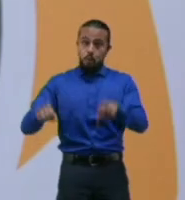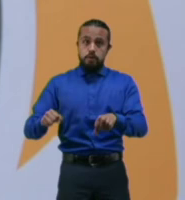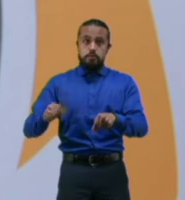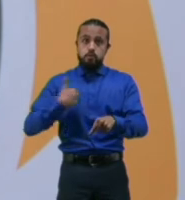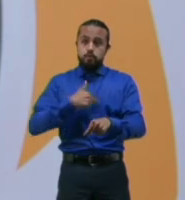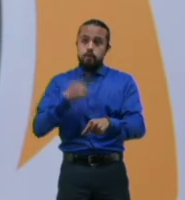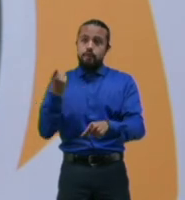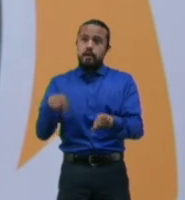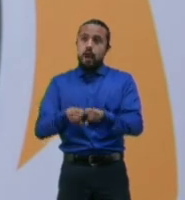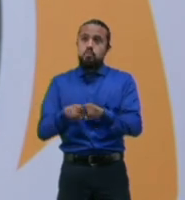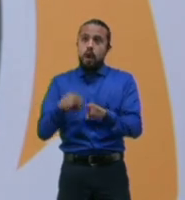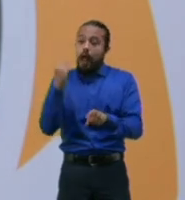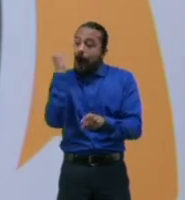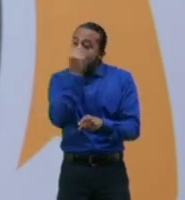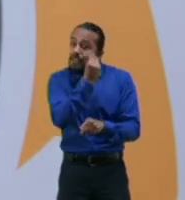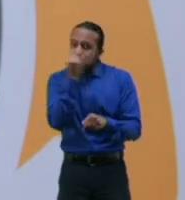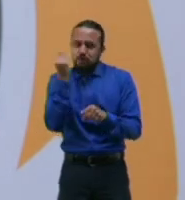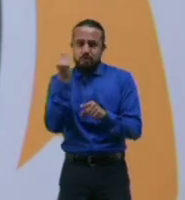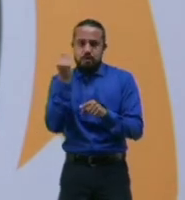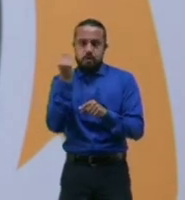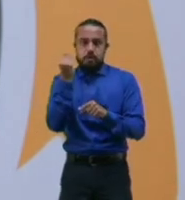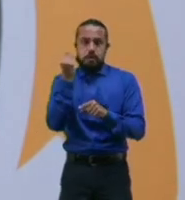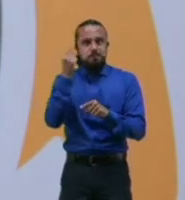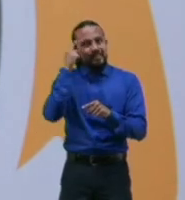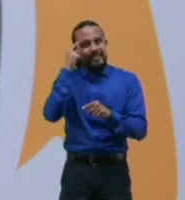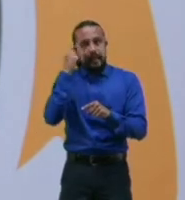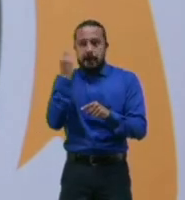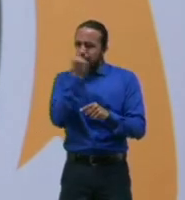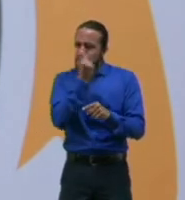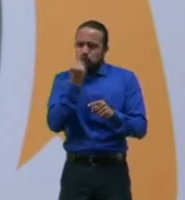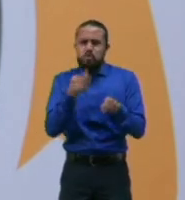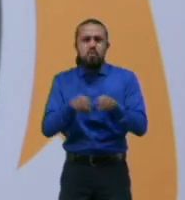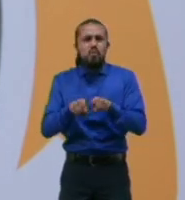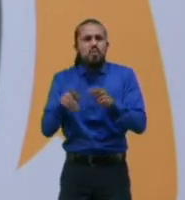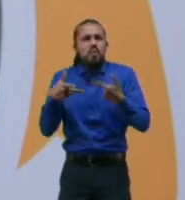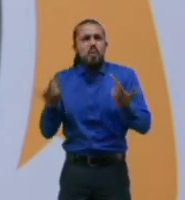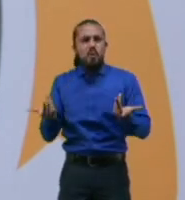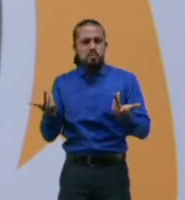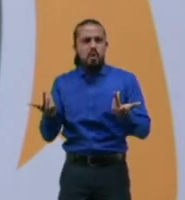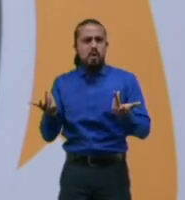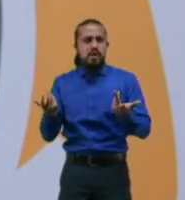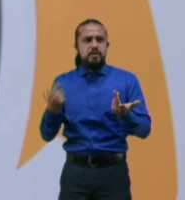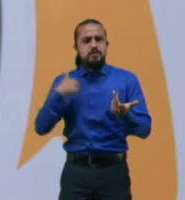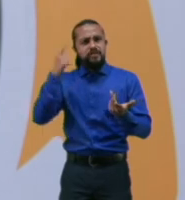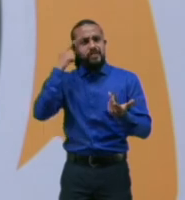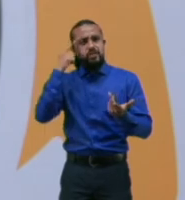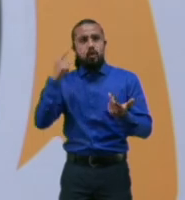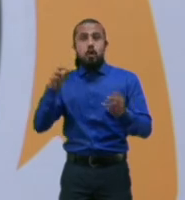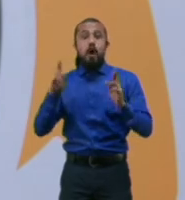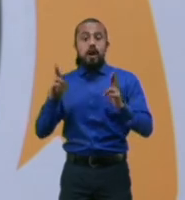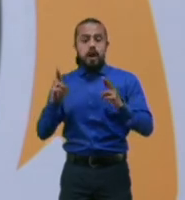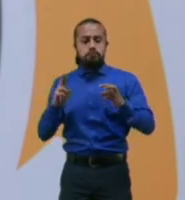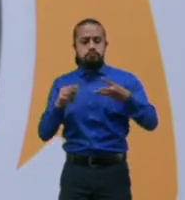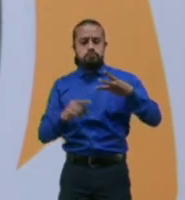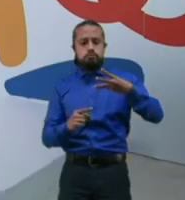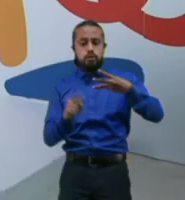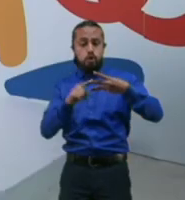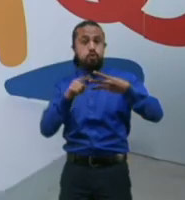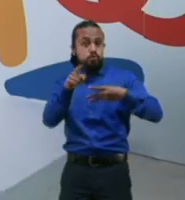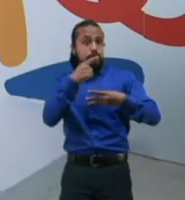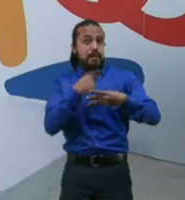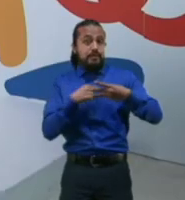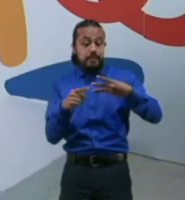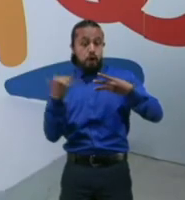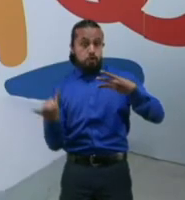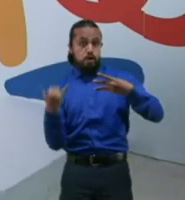a mí no me gusta nunca el segundo lugar yo diría por el primer lugar y tenemos que que trabajar y por eso esto es un